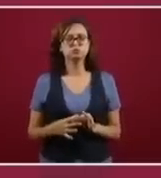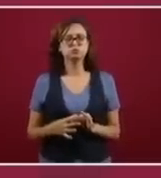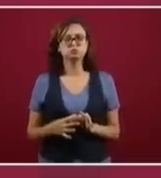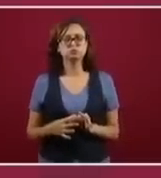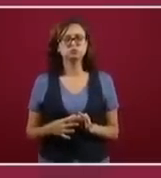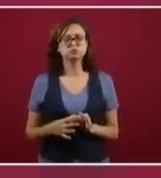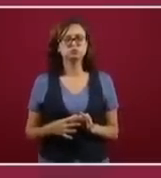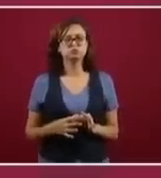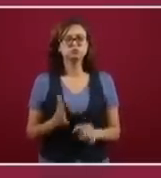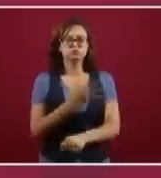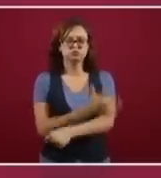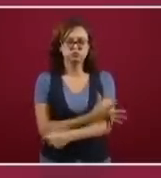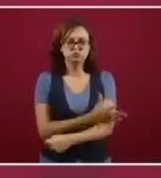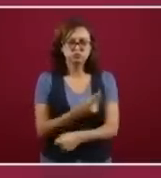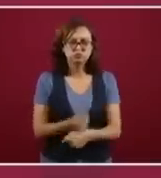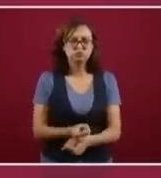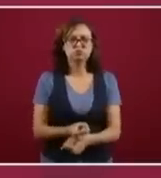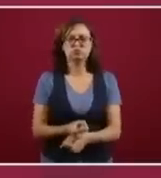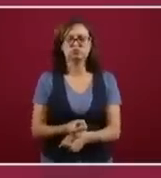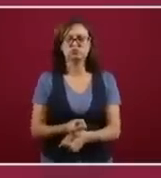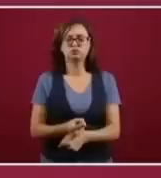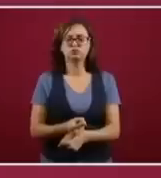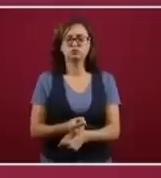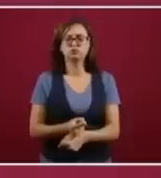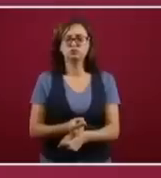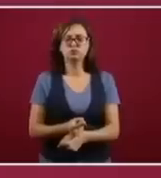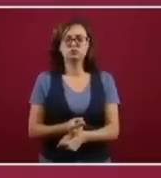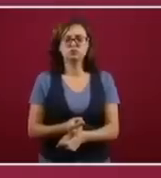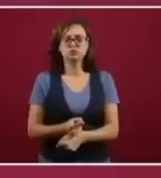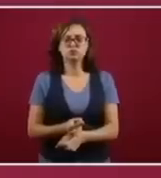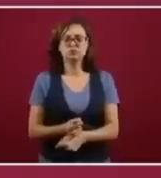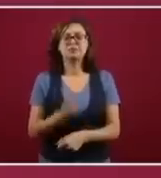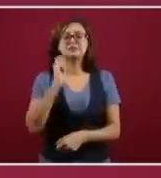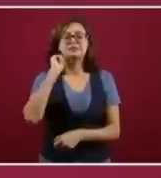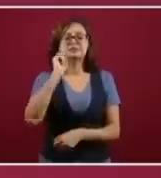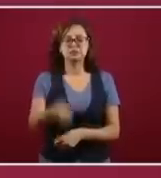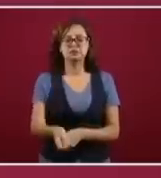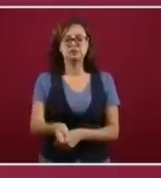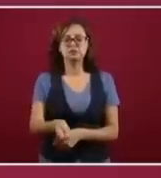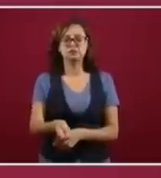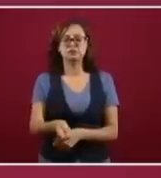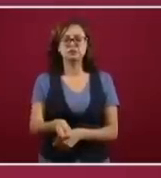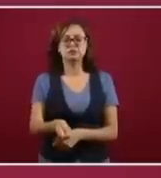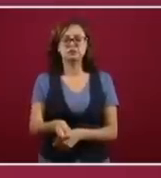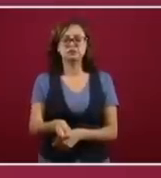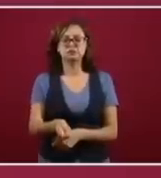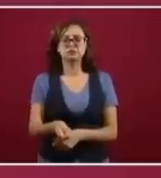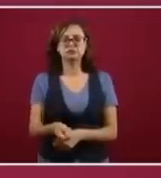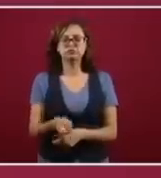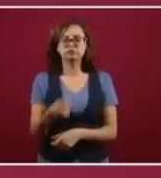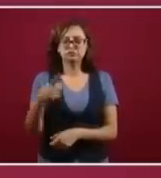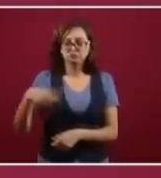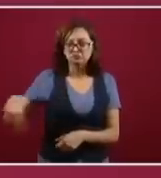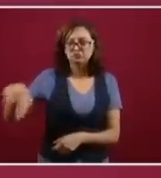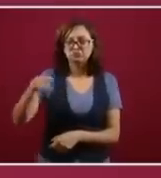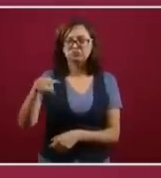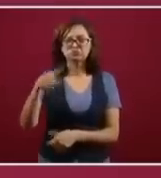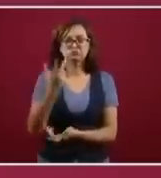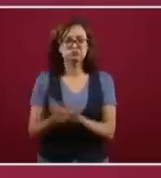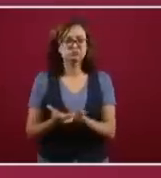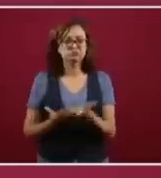honestidad. Es decir, actúan